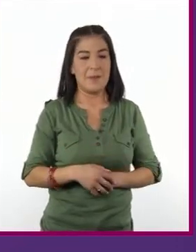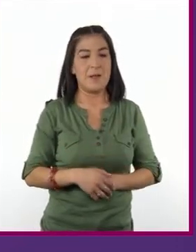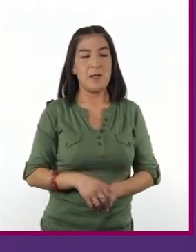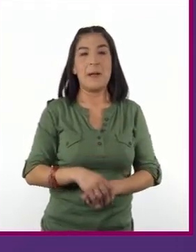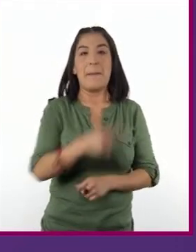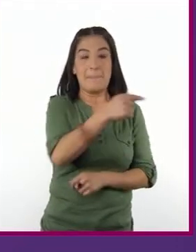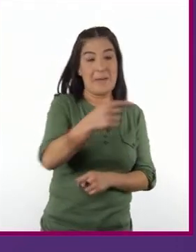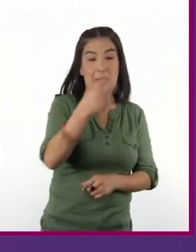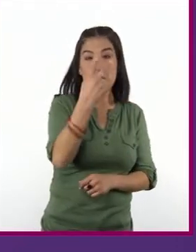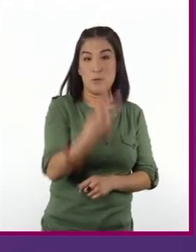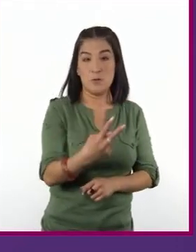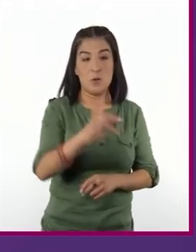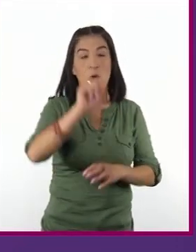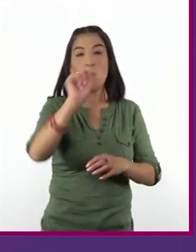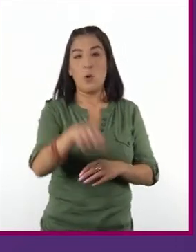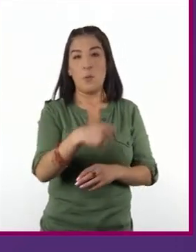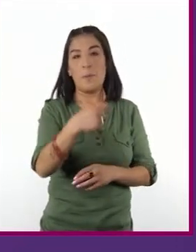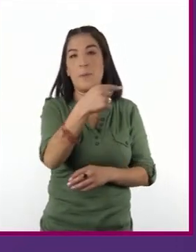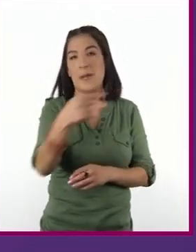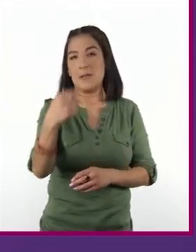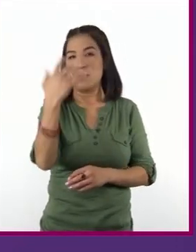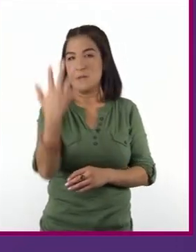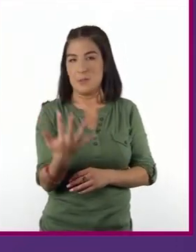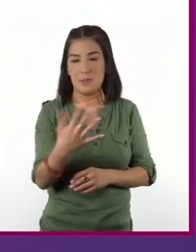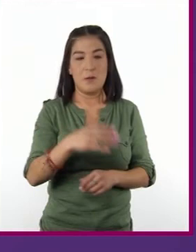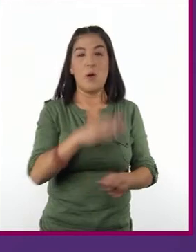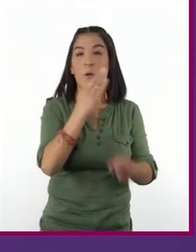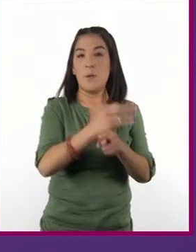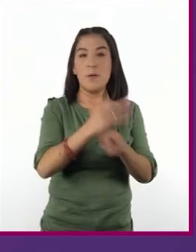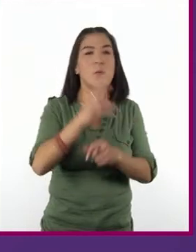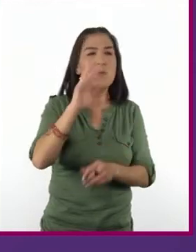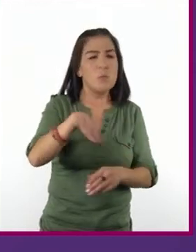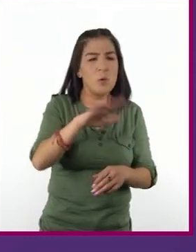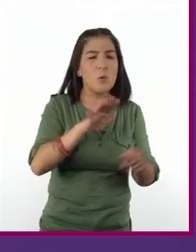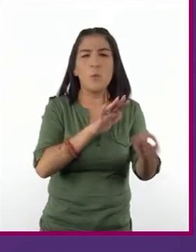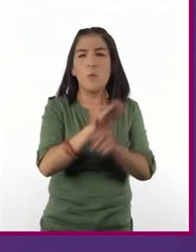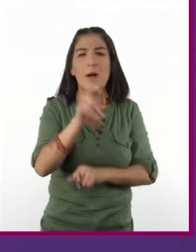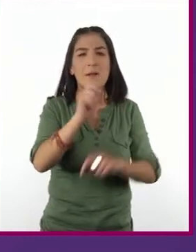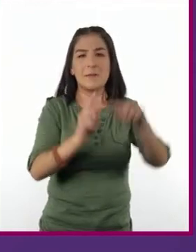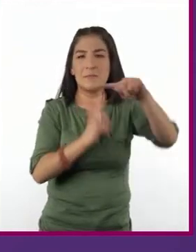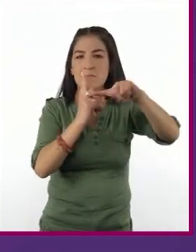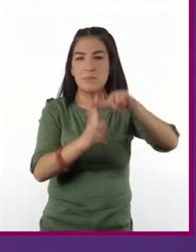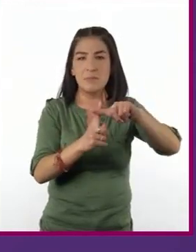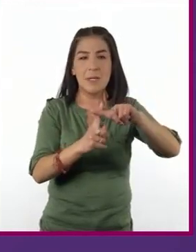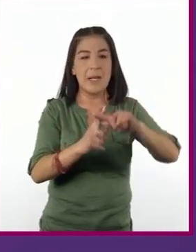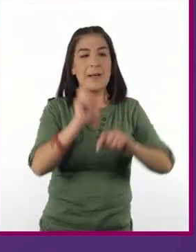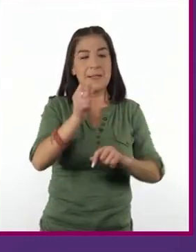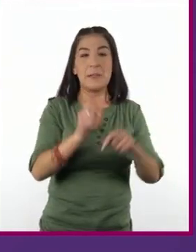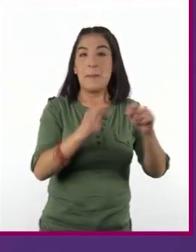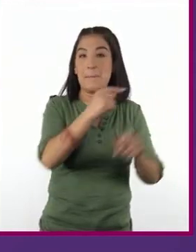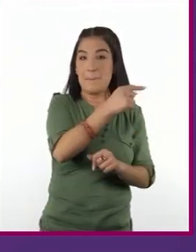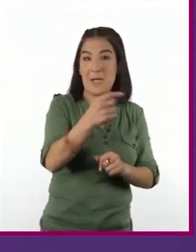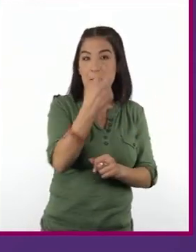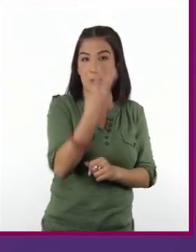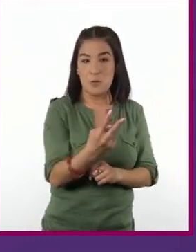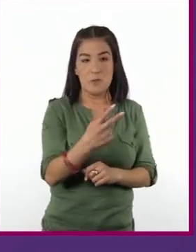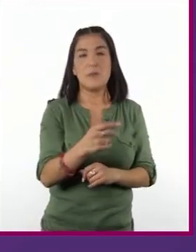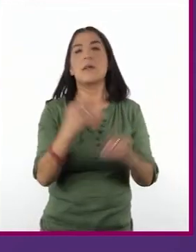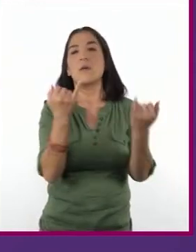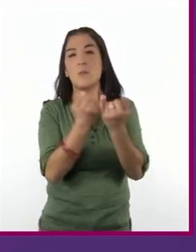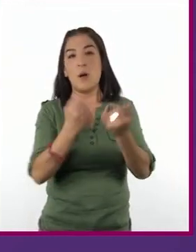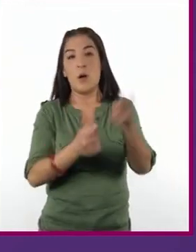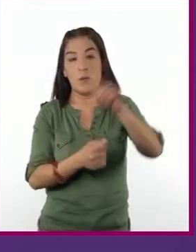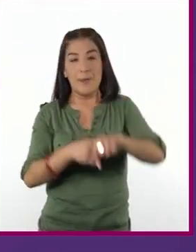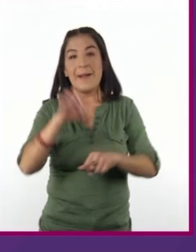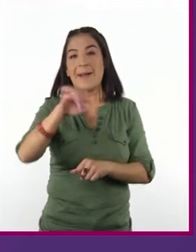Menos 2, menos 5. Localizamos el menos 2 en el eje de las abscisas y luego localizamos en el eje de